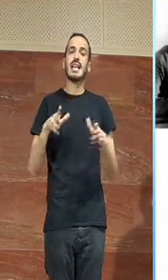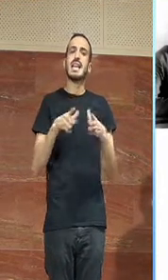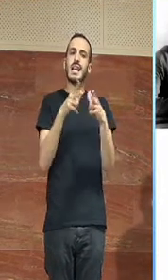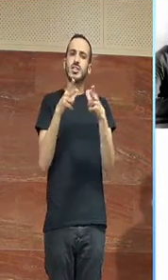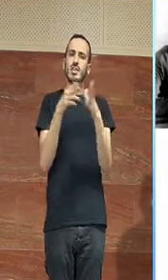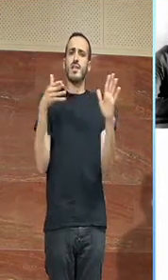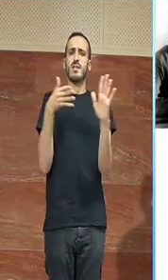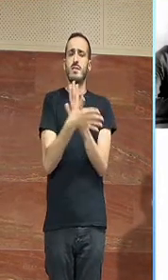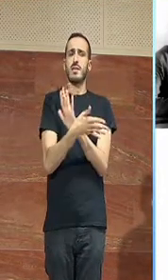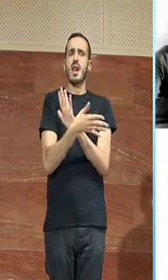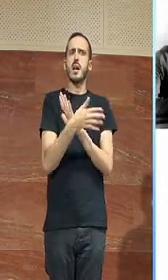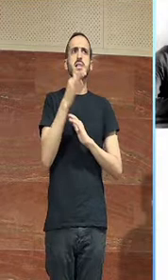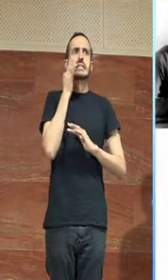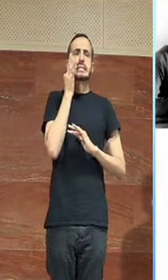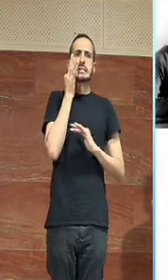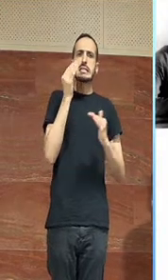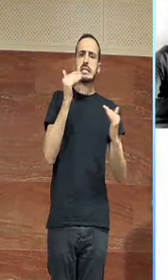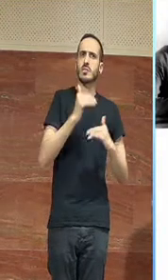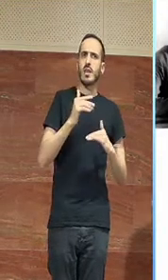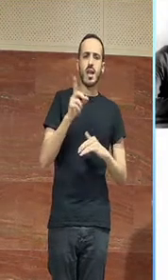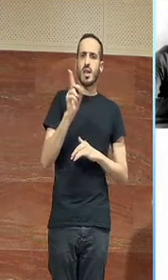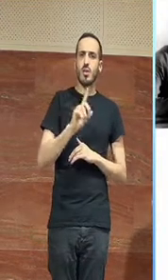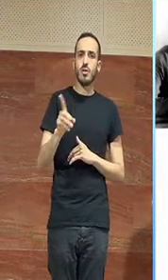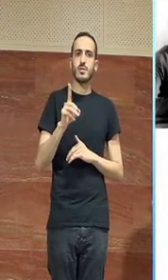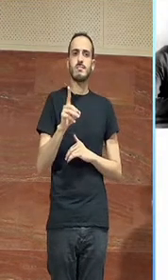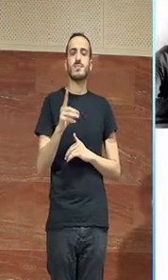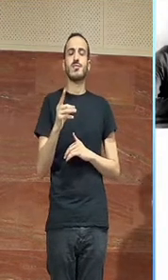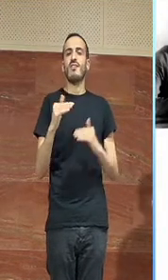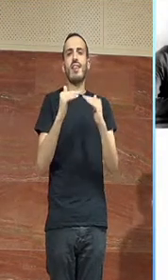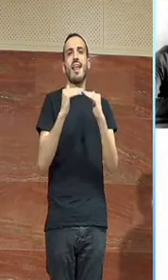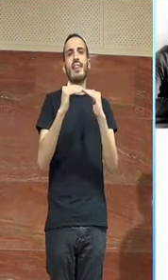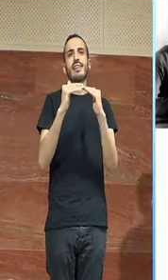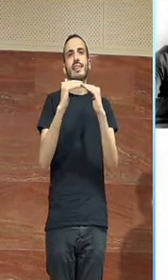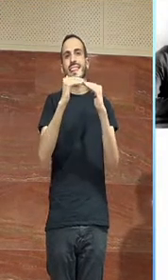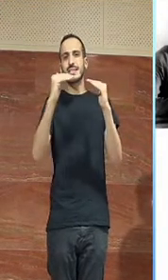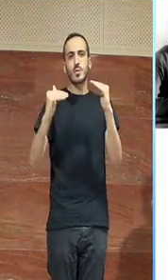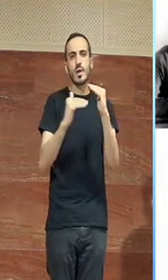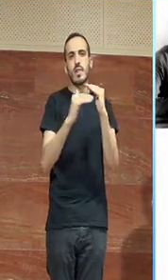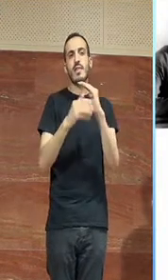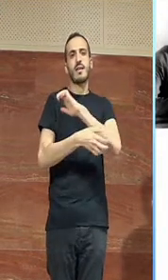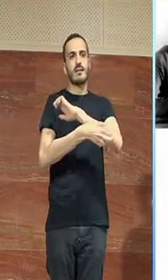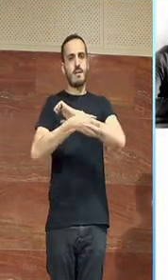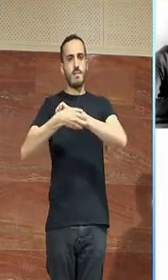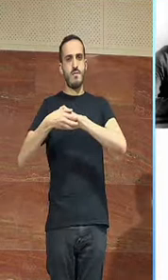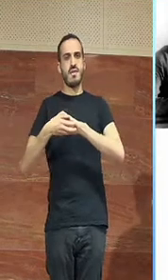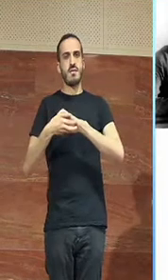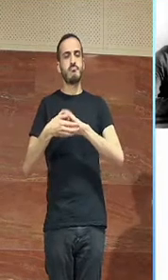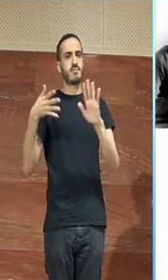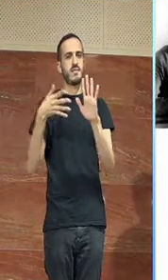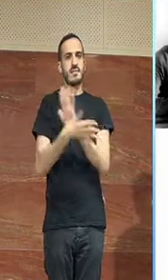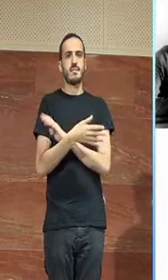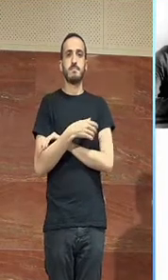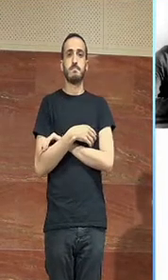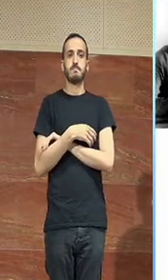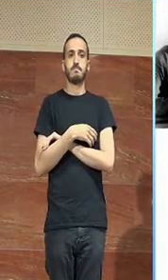no es la inseguridad ni la crueldad, sino la desigualdad y la pobreza. Cardoso, el anterior